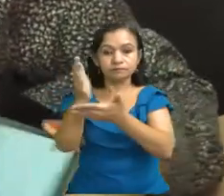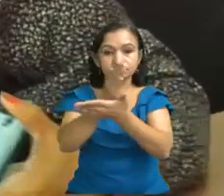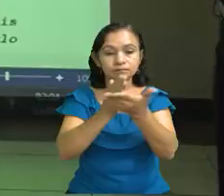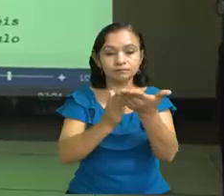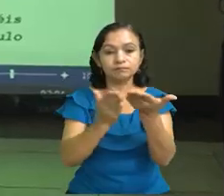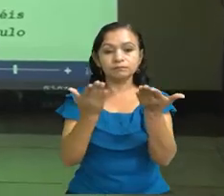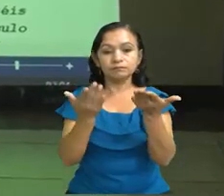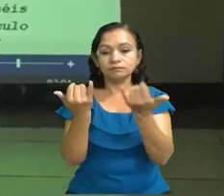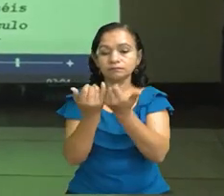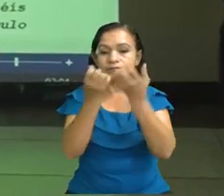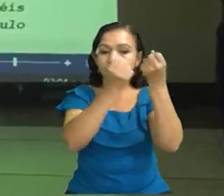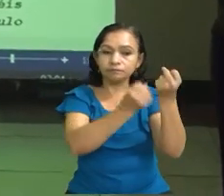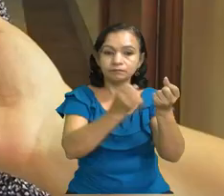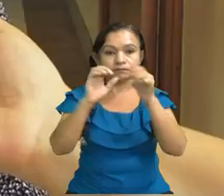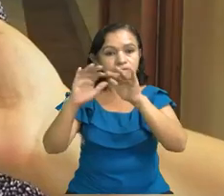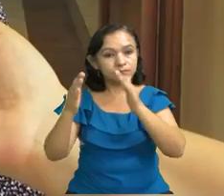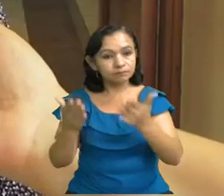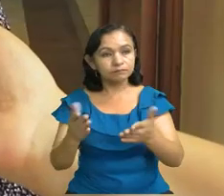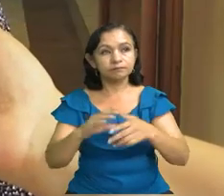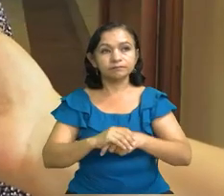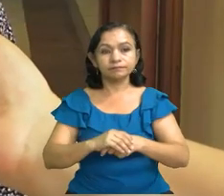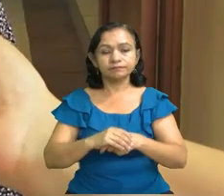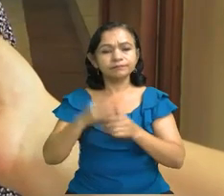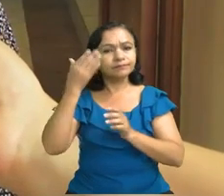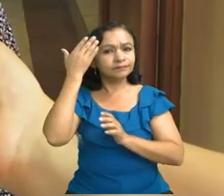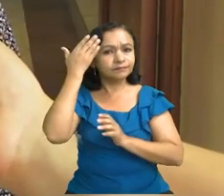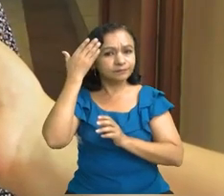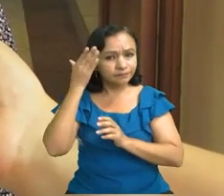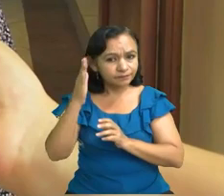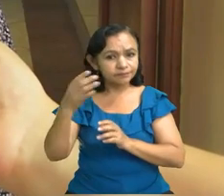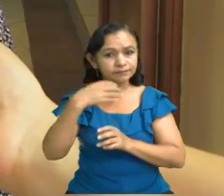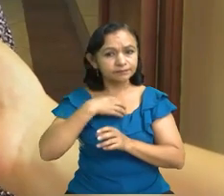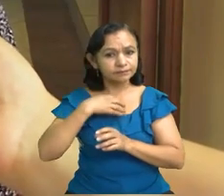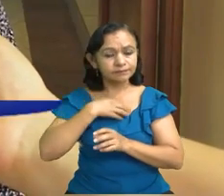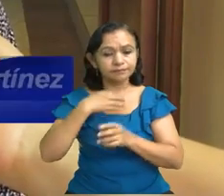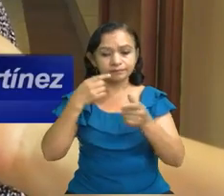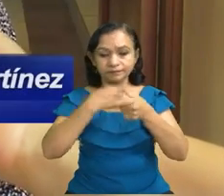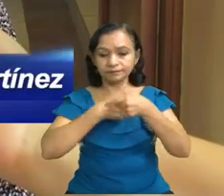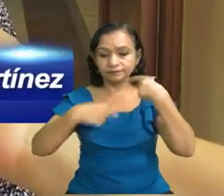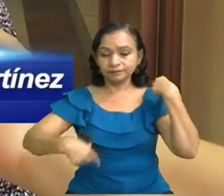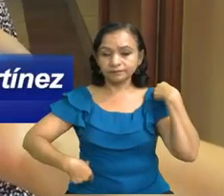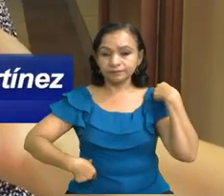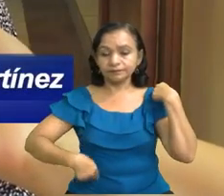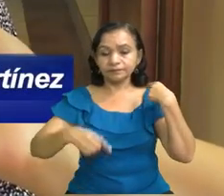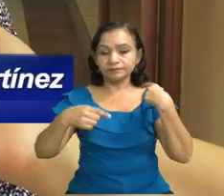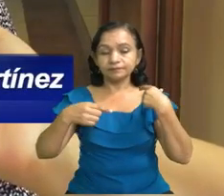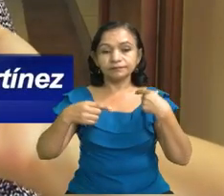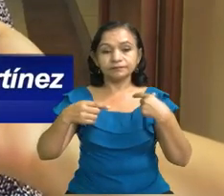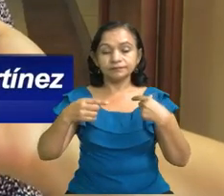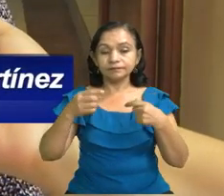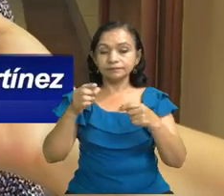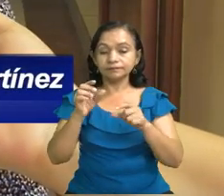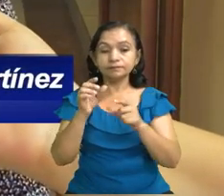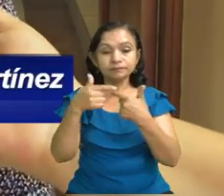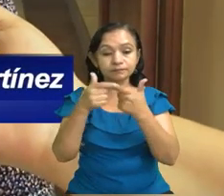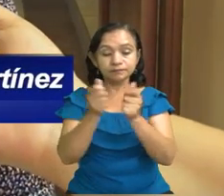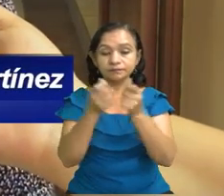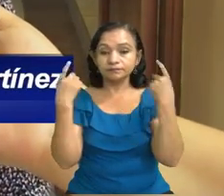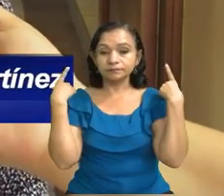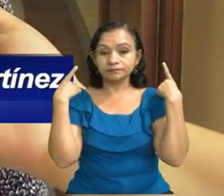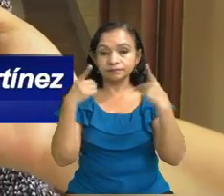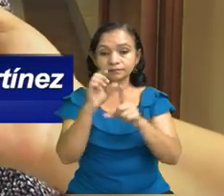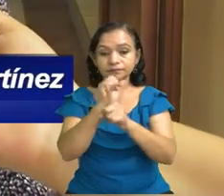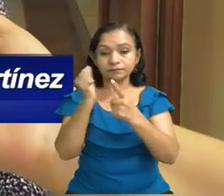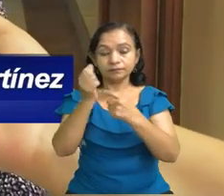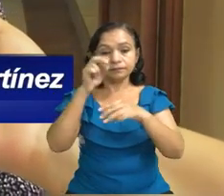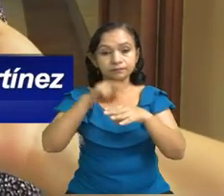ver con la equidad de género. Nosotros sabemos que el presidente de la Junta Directiva de la Asamblea Nacional el día 9 de